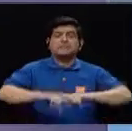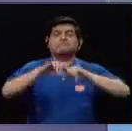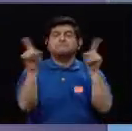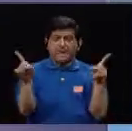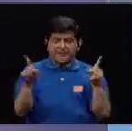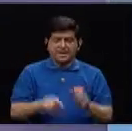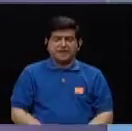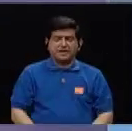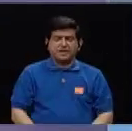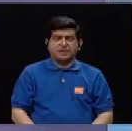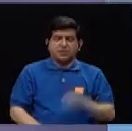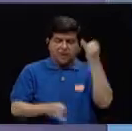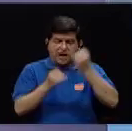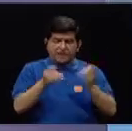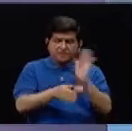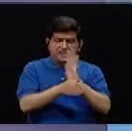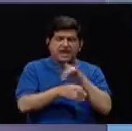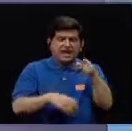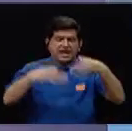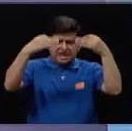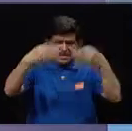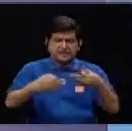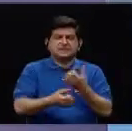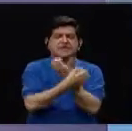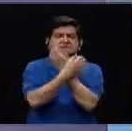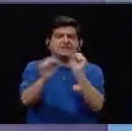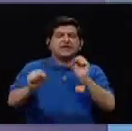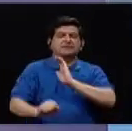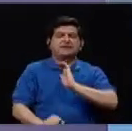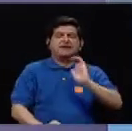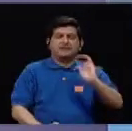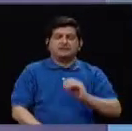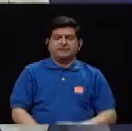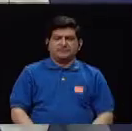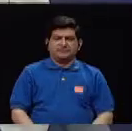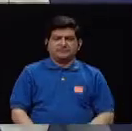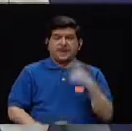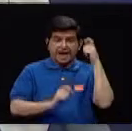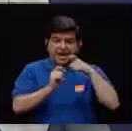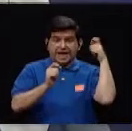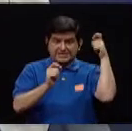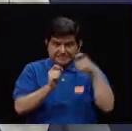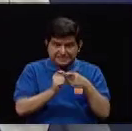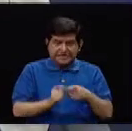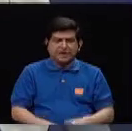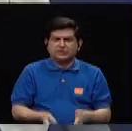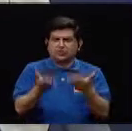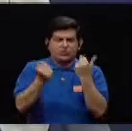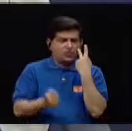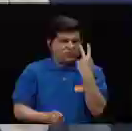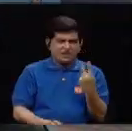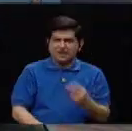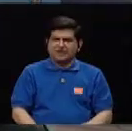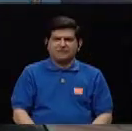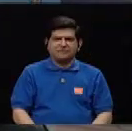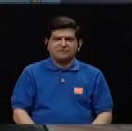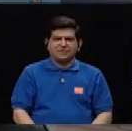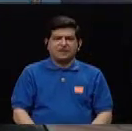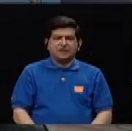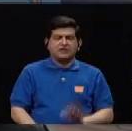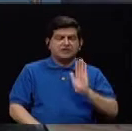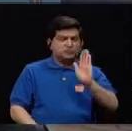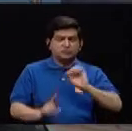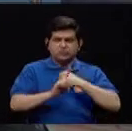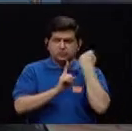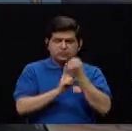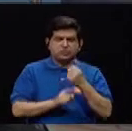sin embargo, en Padua, al final, ella toma la decisión Así de salvar es. A la niña. Uh-huh. Porque justamente no quiere ver el reflejo de lo